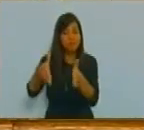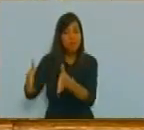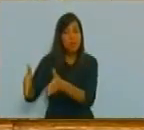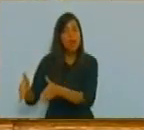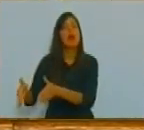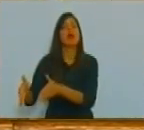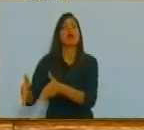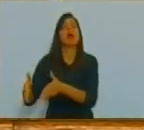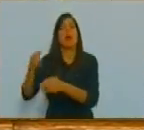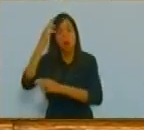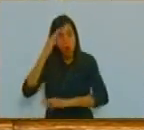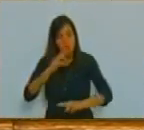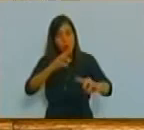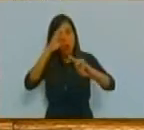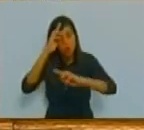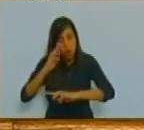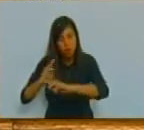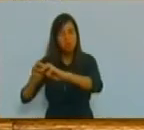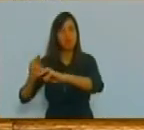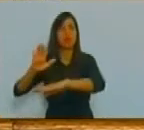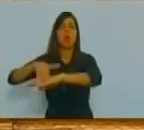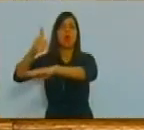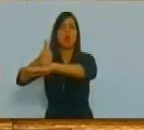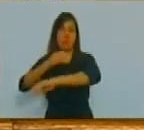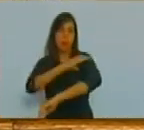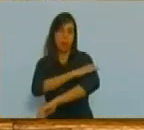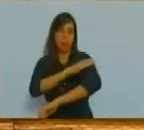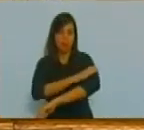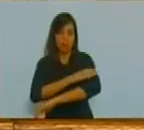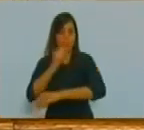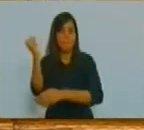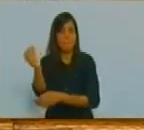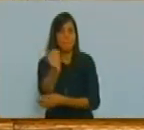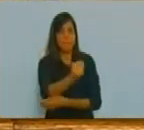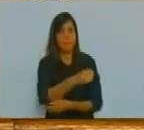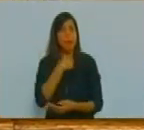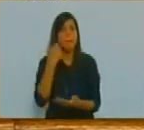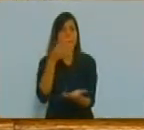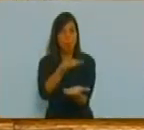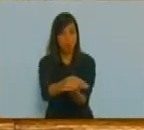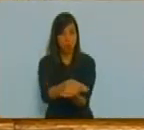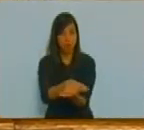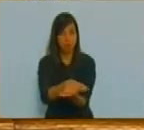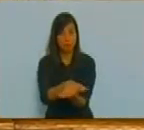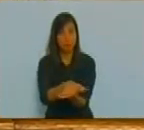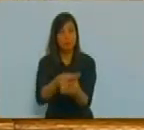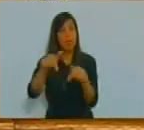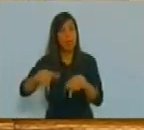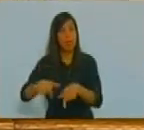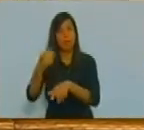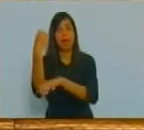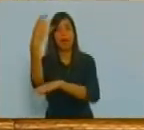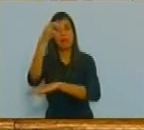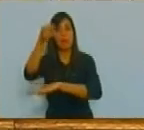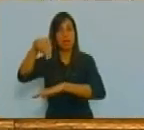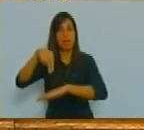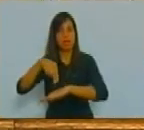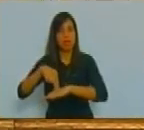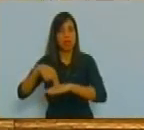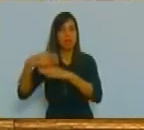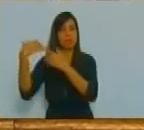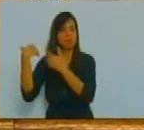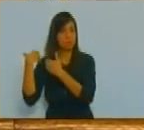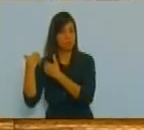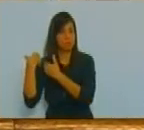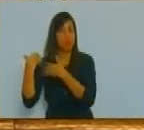de las expresiones del fascismo y el papel transformador que cumple esta asamblea constituyente no se